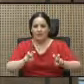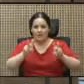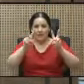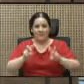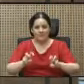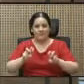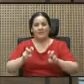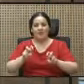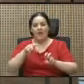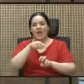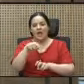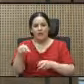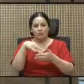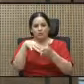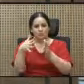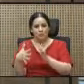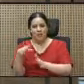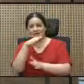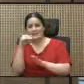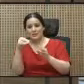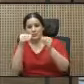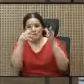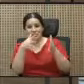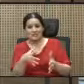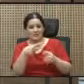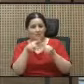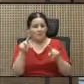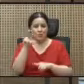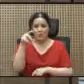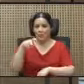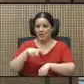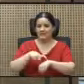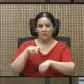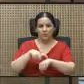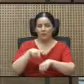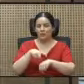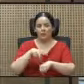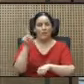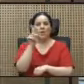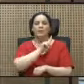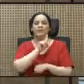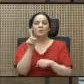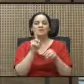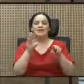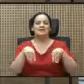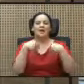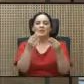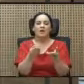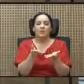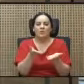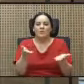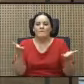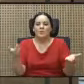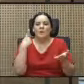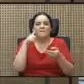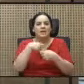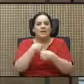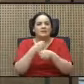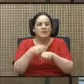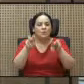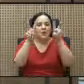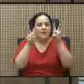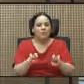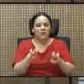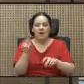docentes también y a los estudiantes, pero no en este momento en que no se les ha dado las herramientas para una prueba.